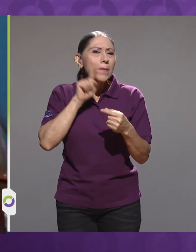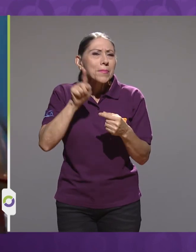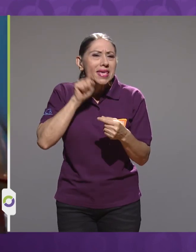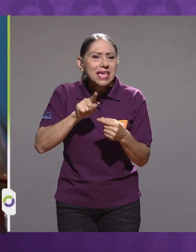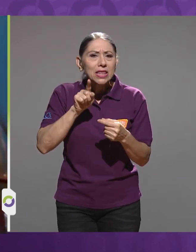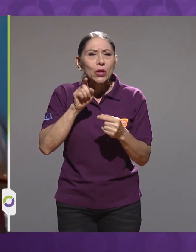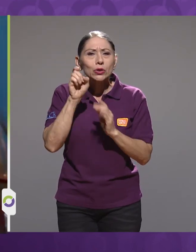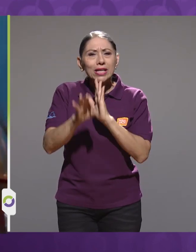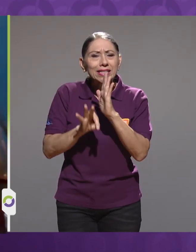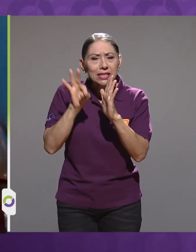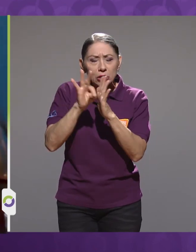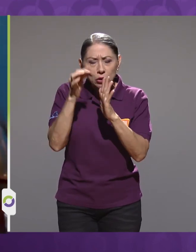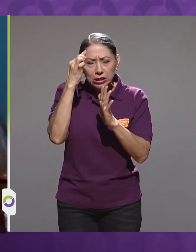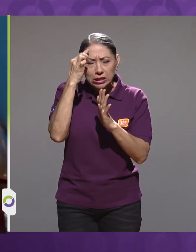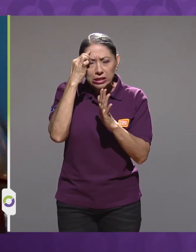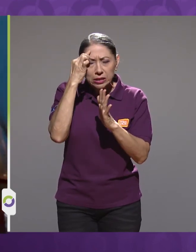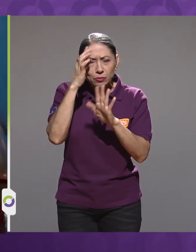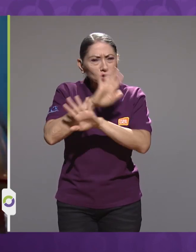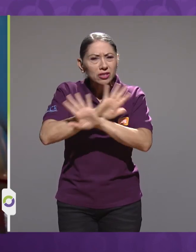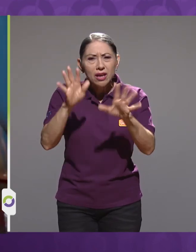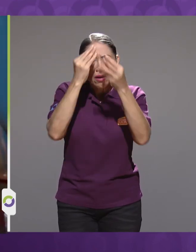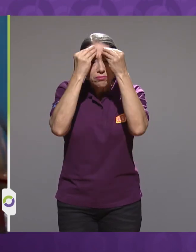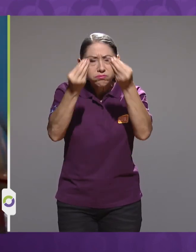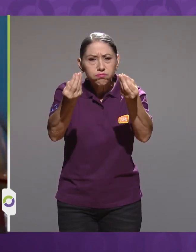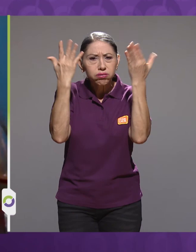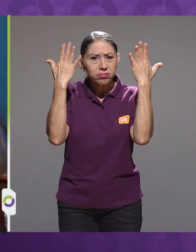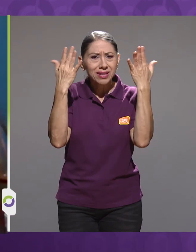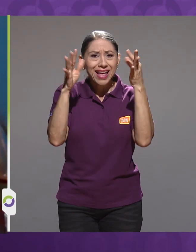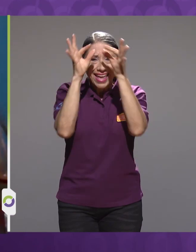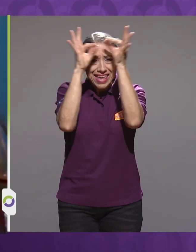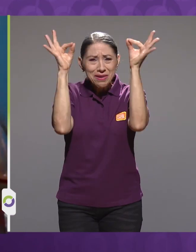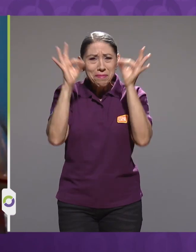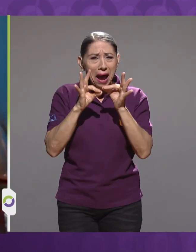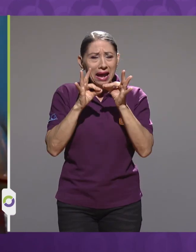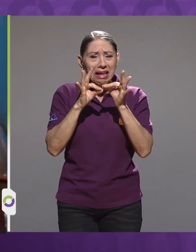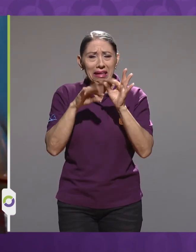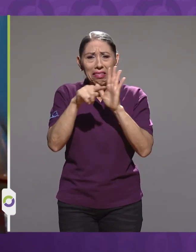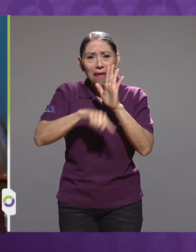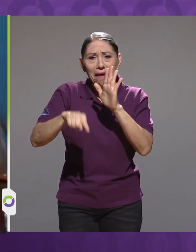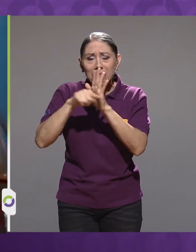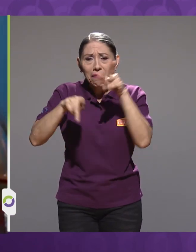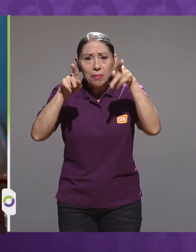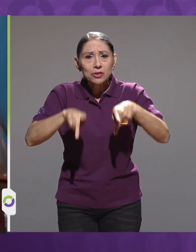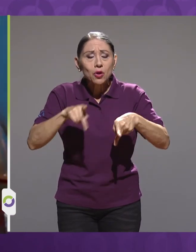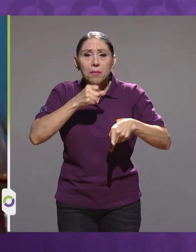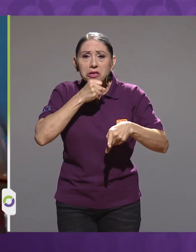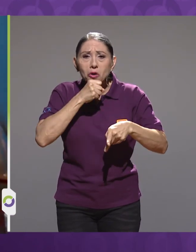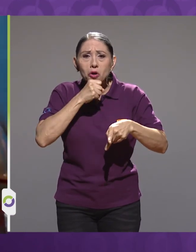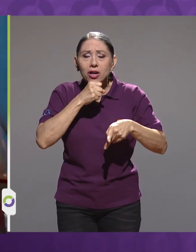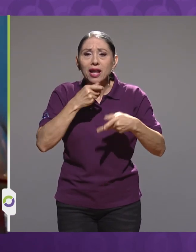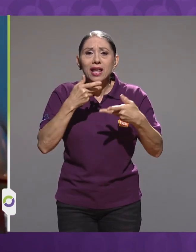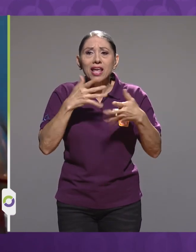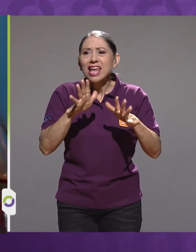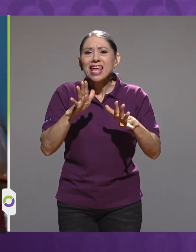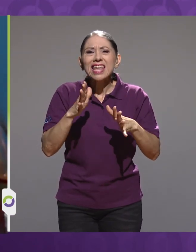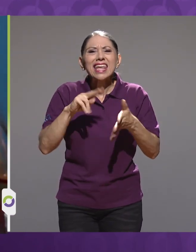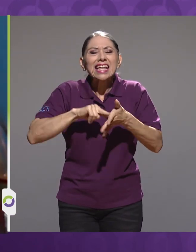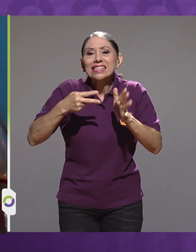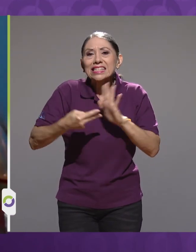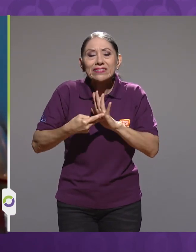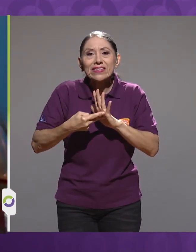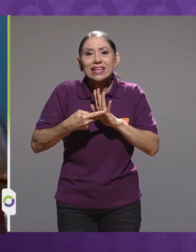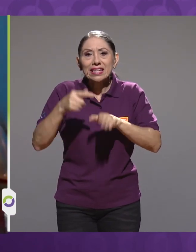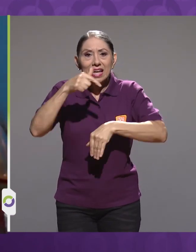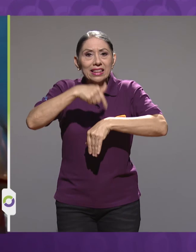poco de esos mitos y esa imagen tan poco positiva que tenemos de lo que es ser una persona mayor y de lo